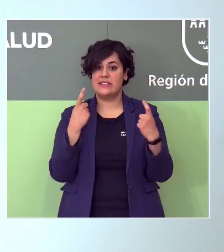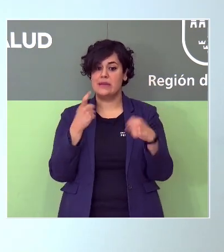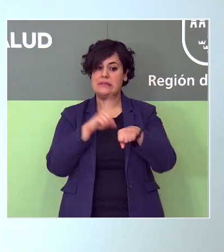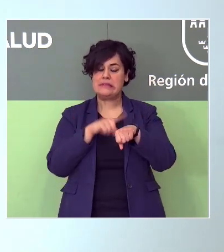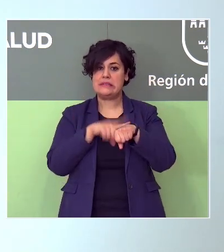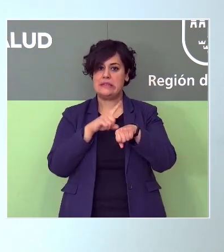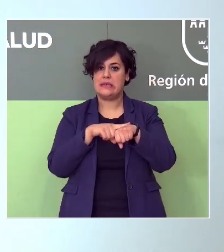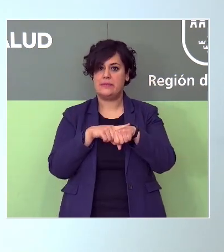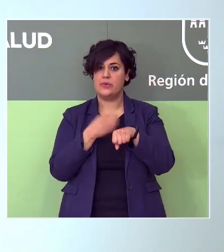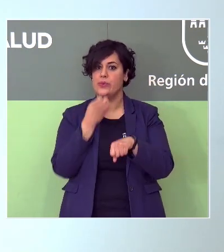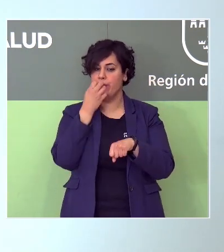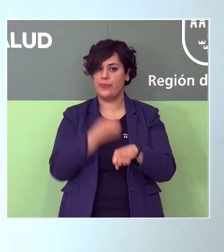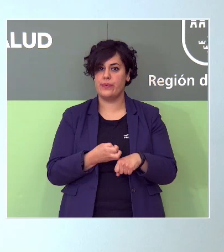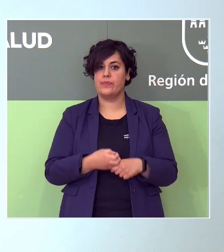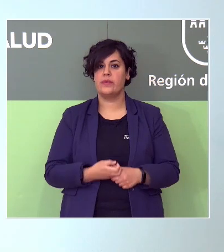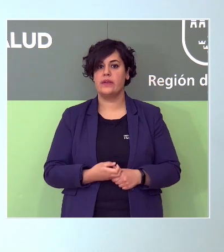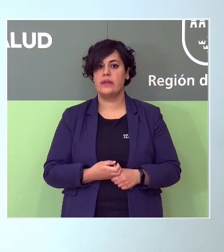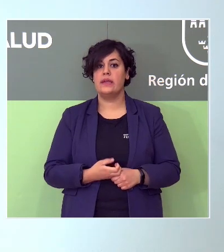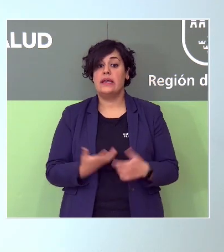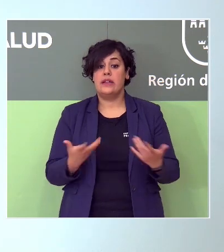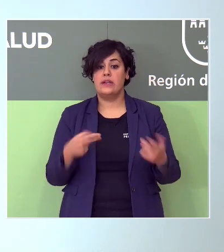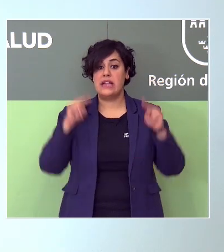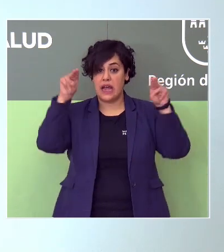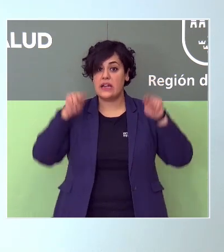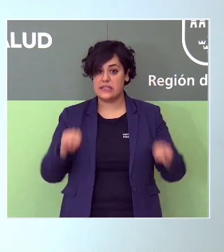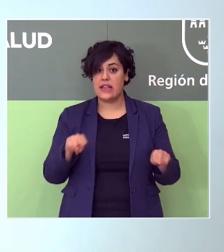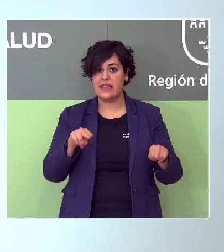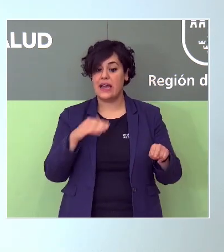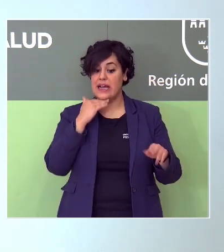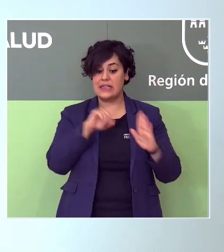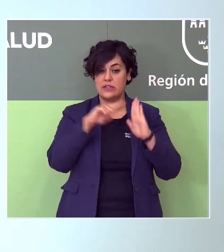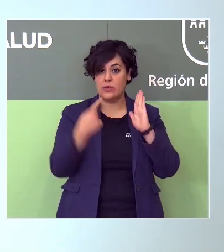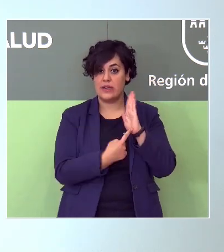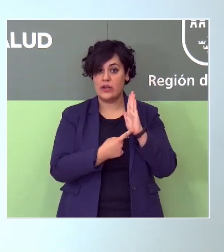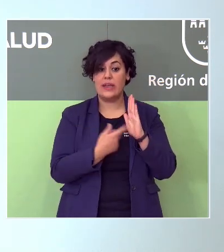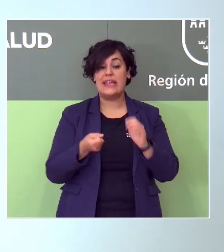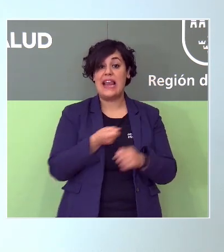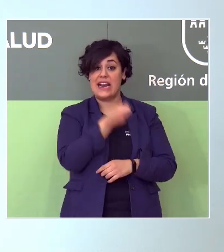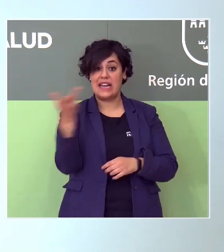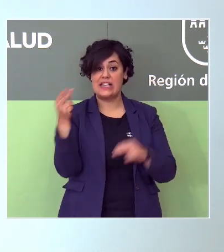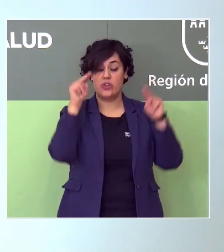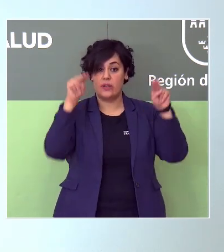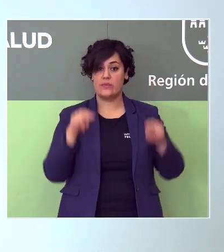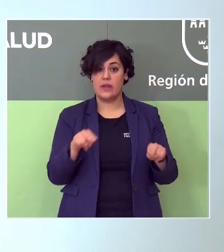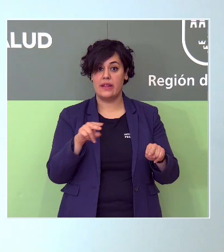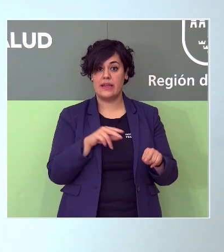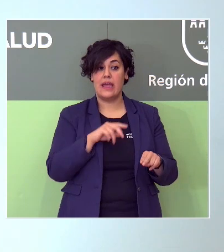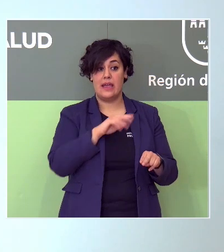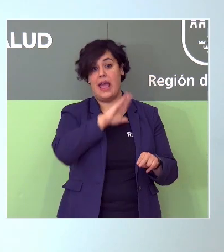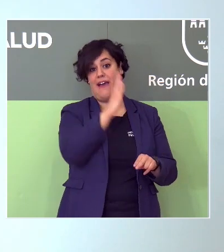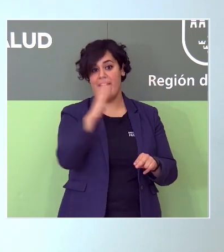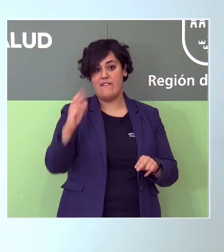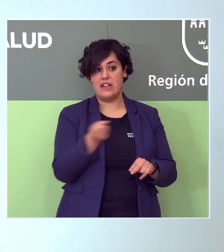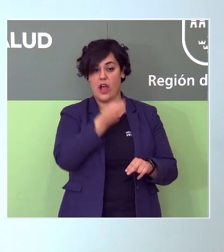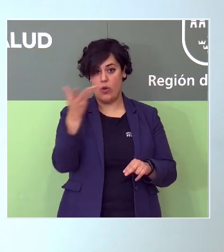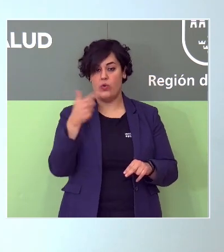que yo creo que a lo largo del día ya estarán por completo esa residencia, aunque vamos a abordar el resto de las residencias en las que hay casos positivos. Respecto a